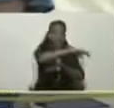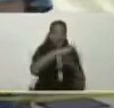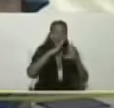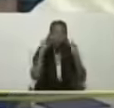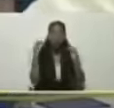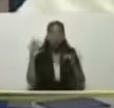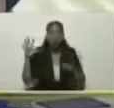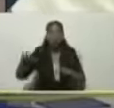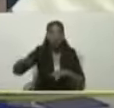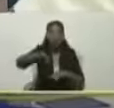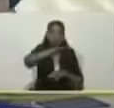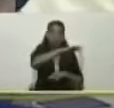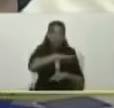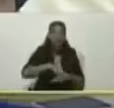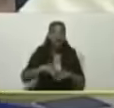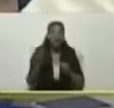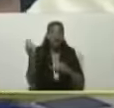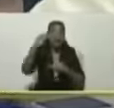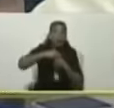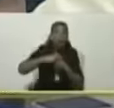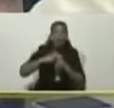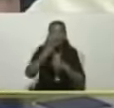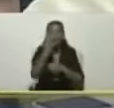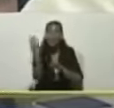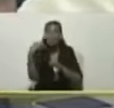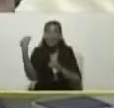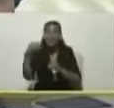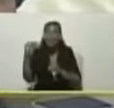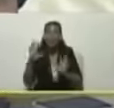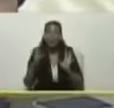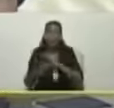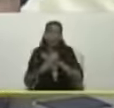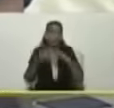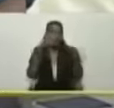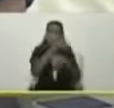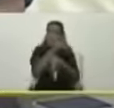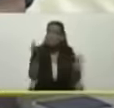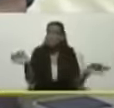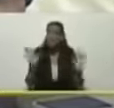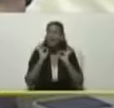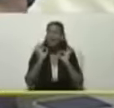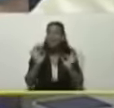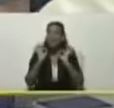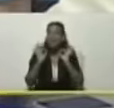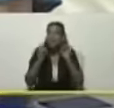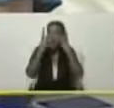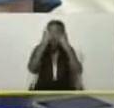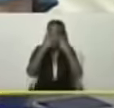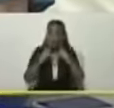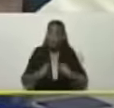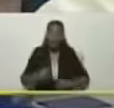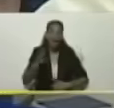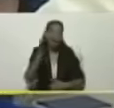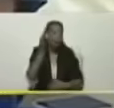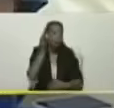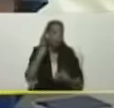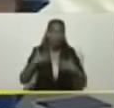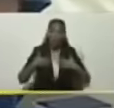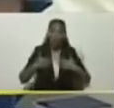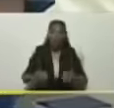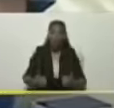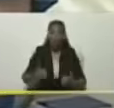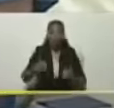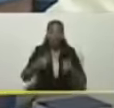los estados vamos a tener incluso más de una unidad de alta tecnología especializada para la salud de la mujer en todas